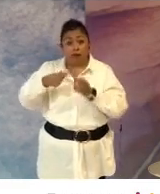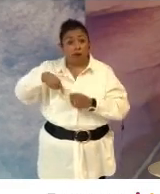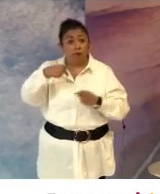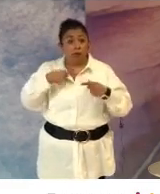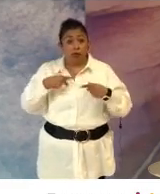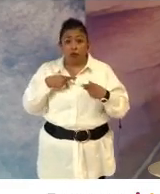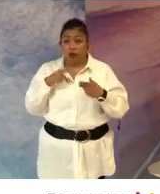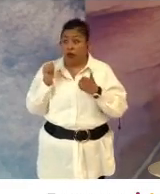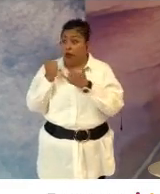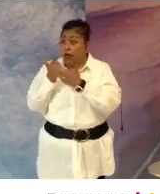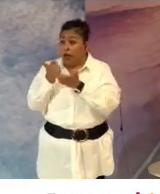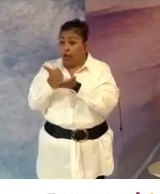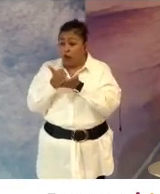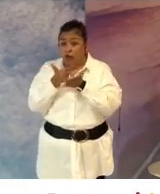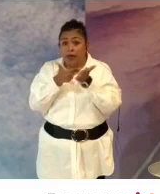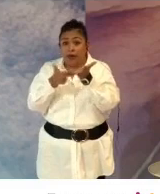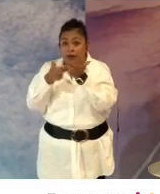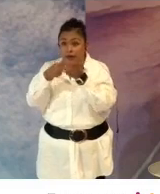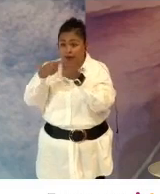personas de herramientas.